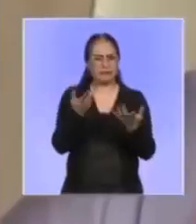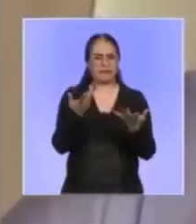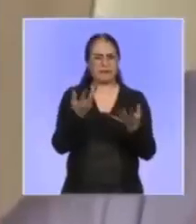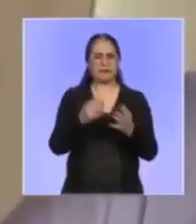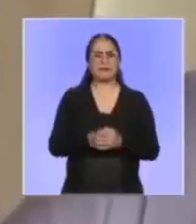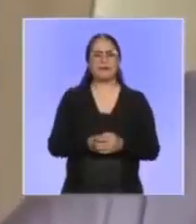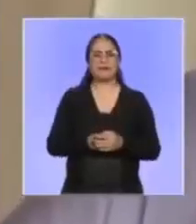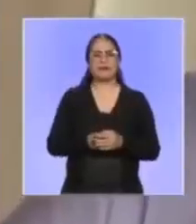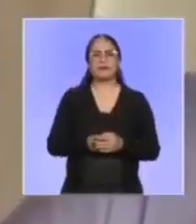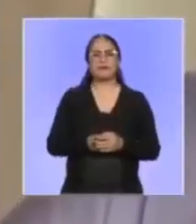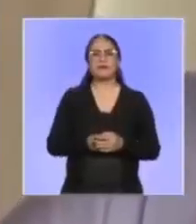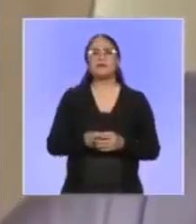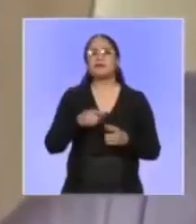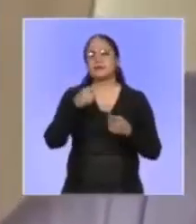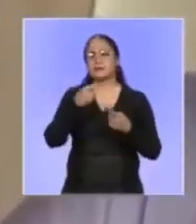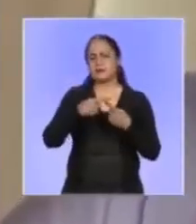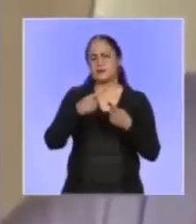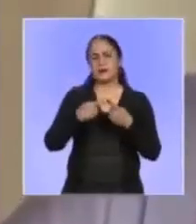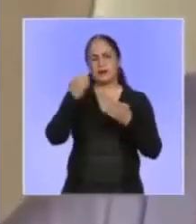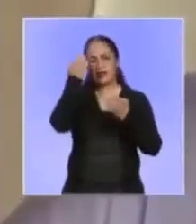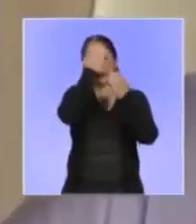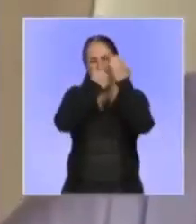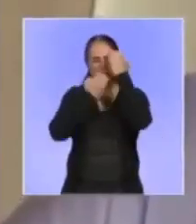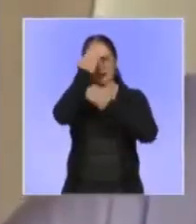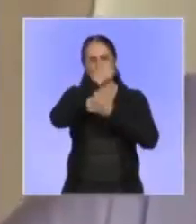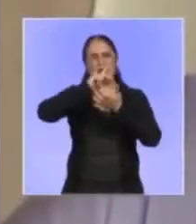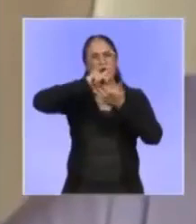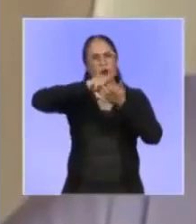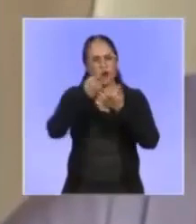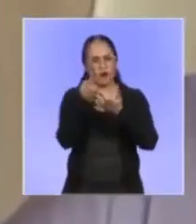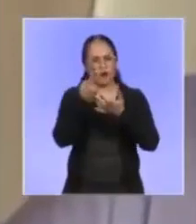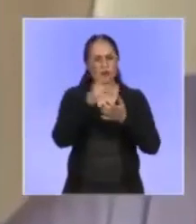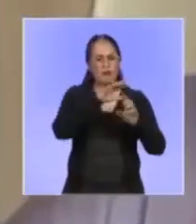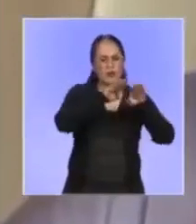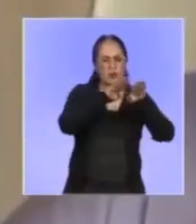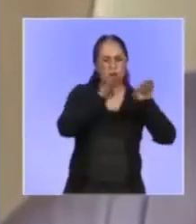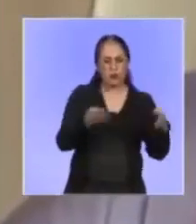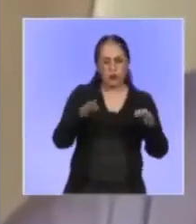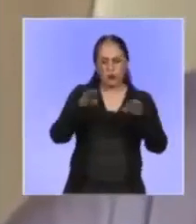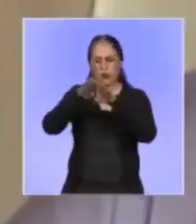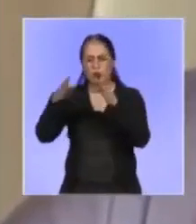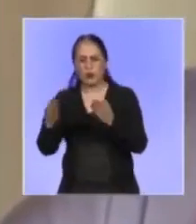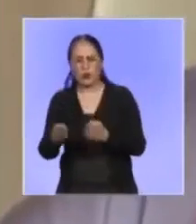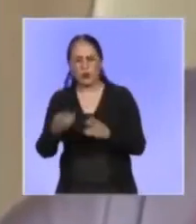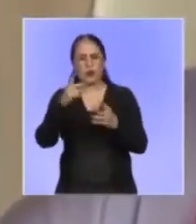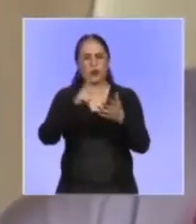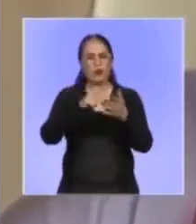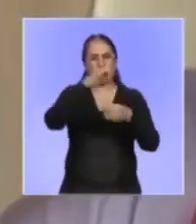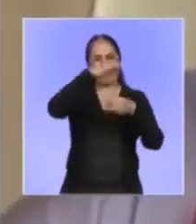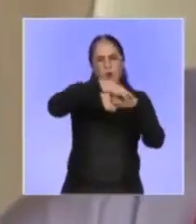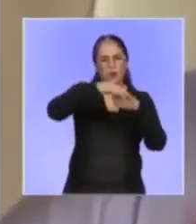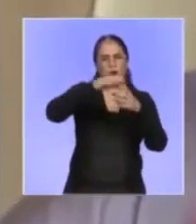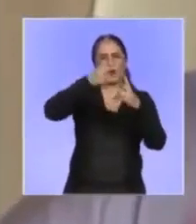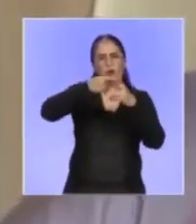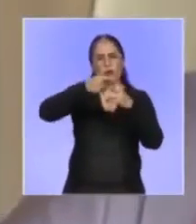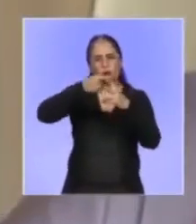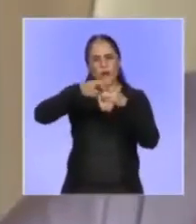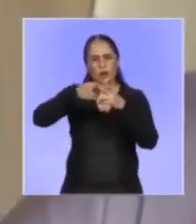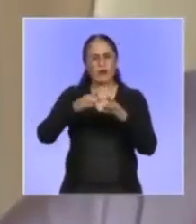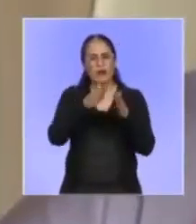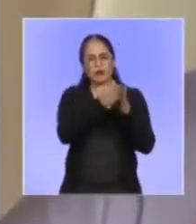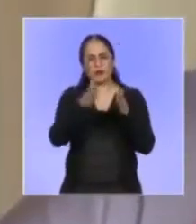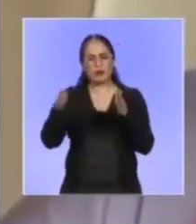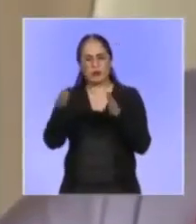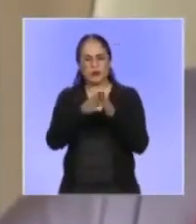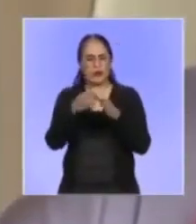último principio solo sean 100 para que en san lázaro se conforme sólo con 400 diputados federales el documento de